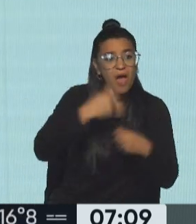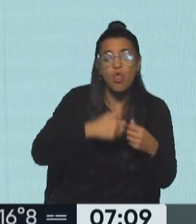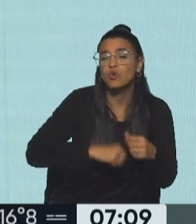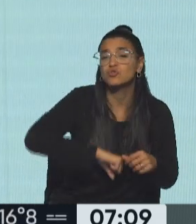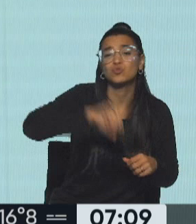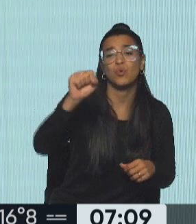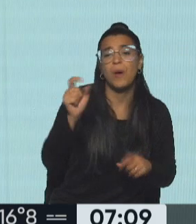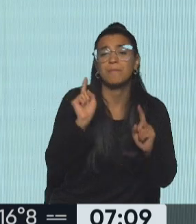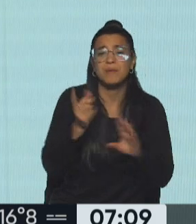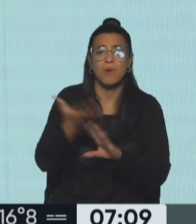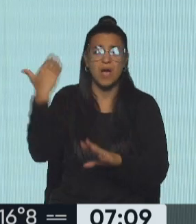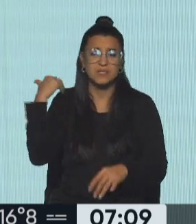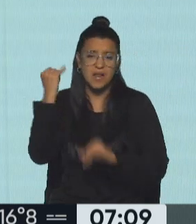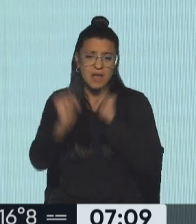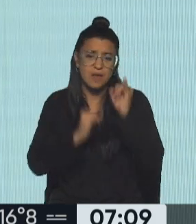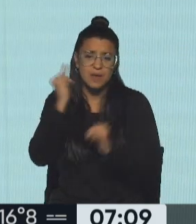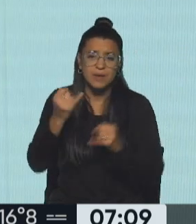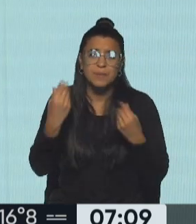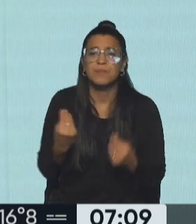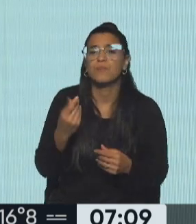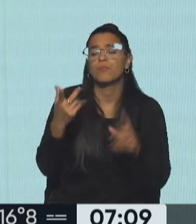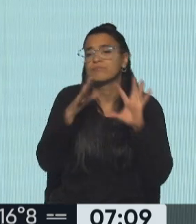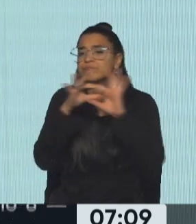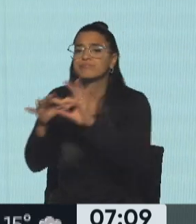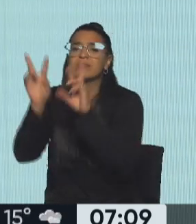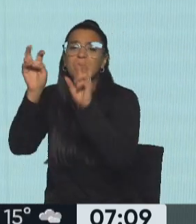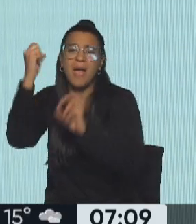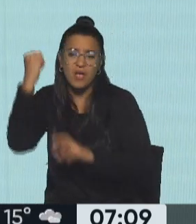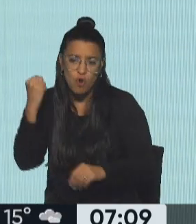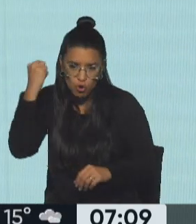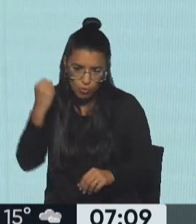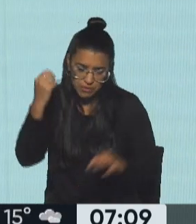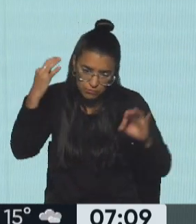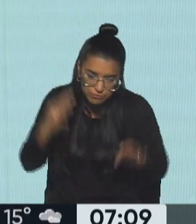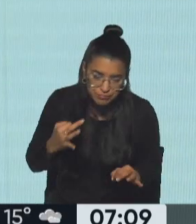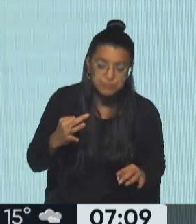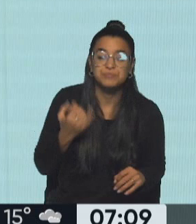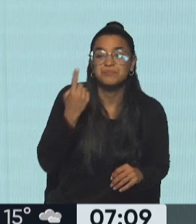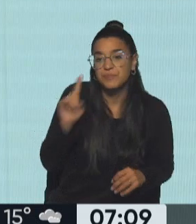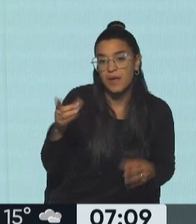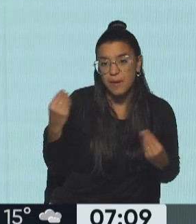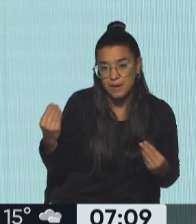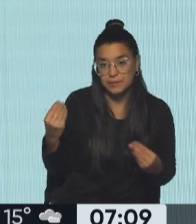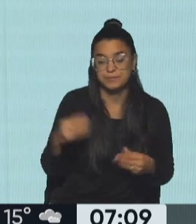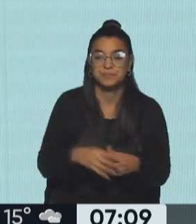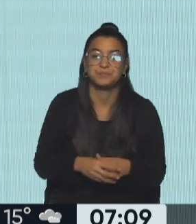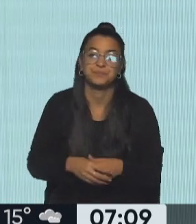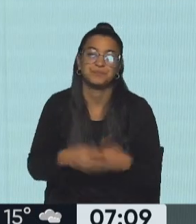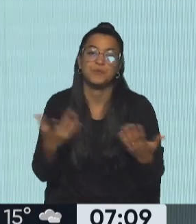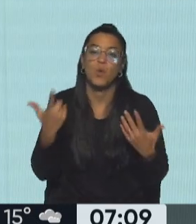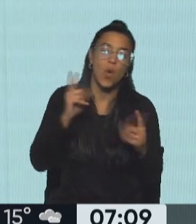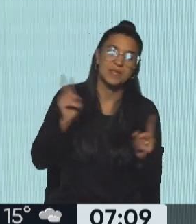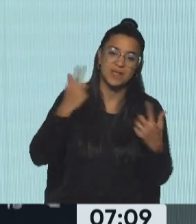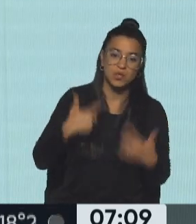responden como lo explicábamos ayer a factores económicos sí esencialmente económicos lo que pasa es que digamos tampoco es